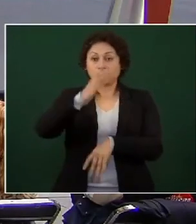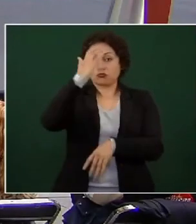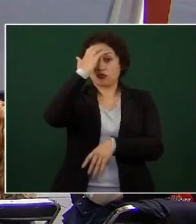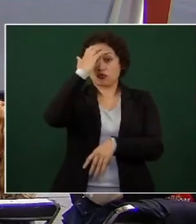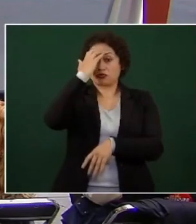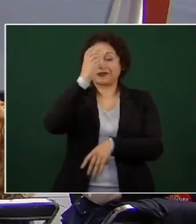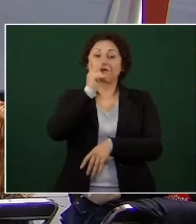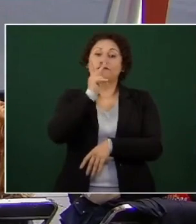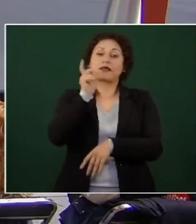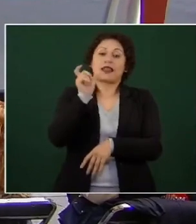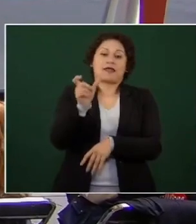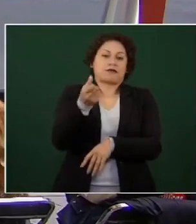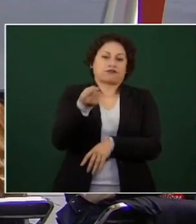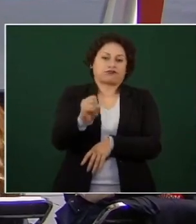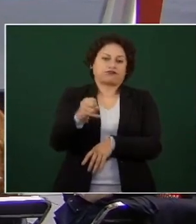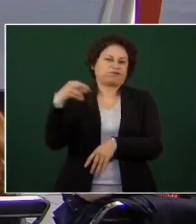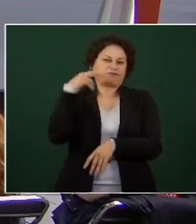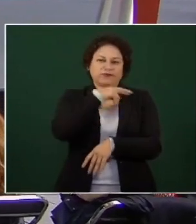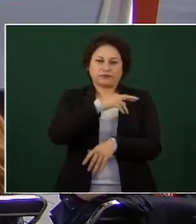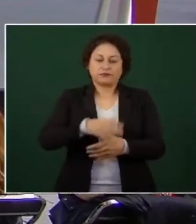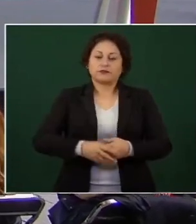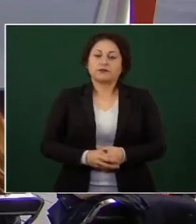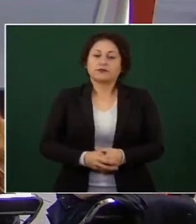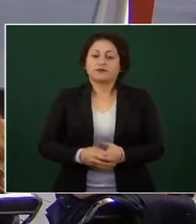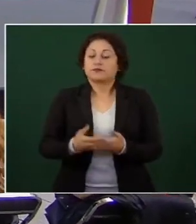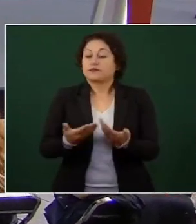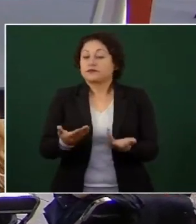Miren, lo nuestro.